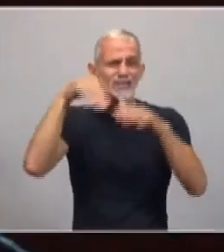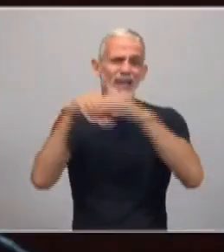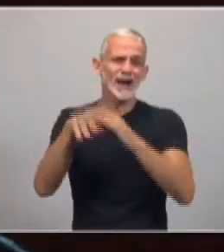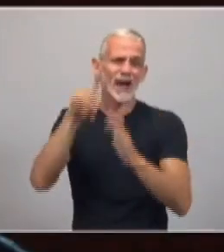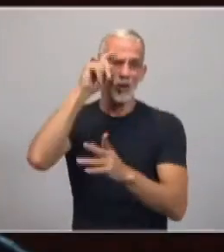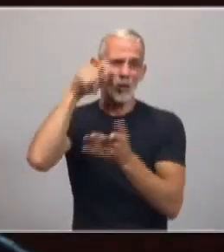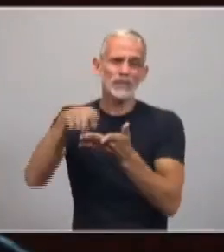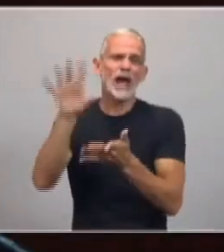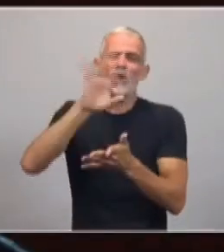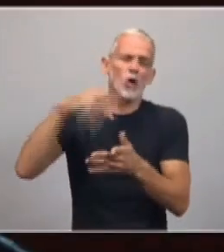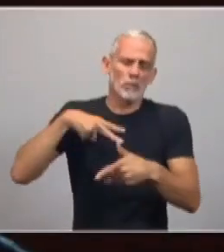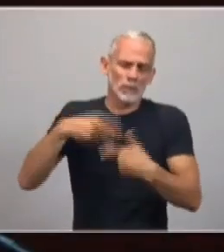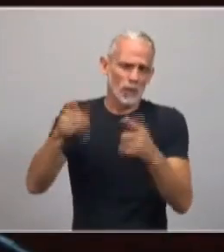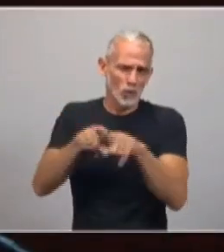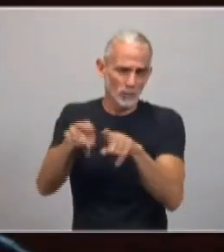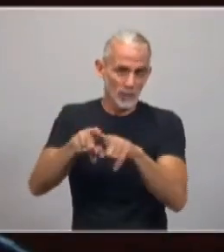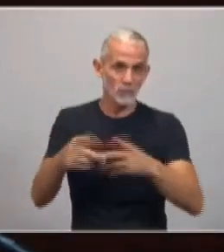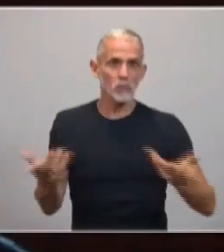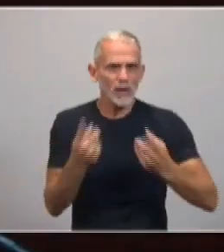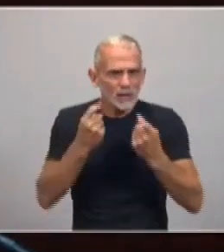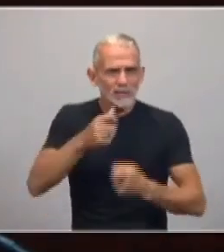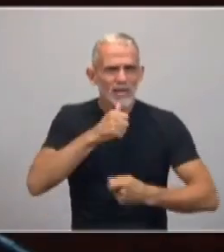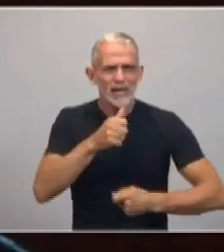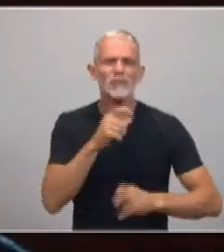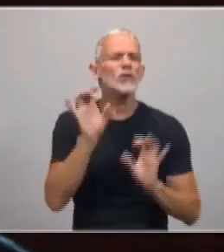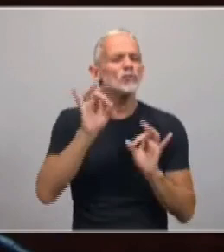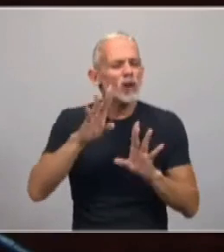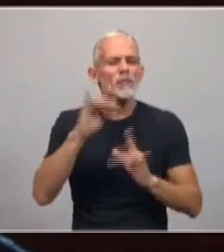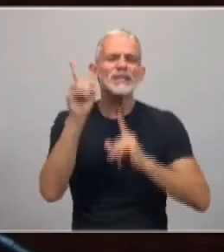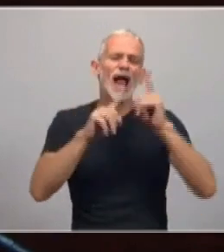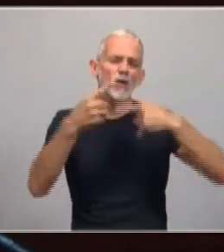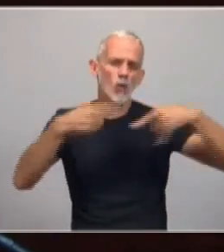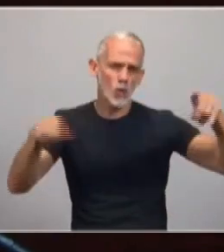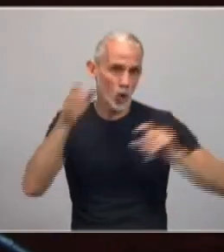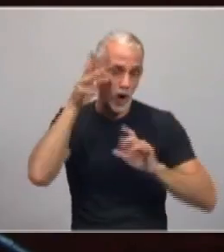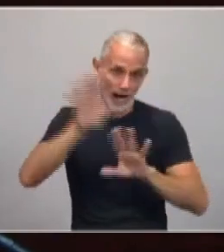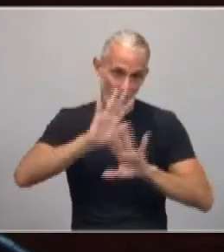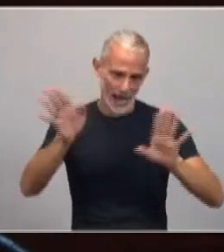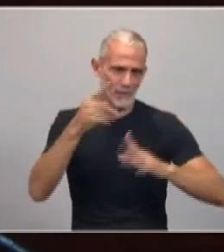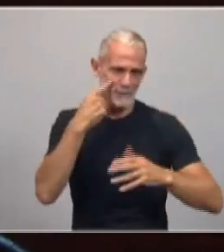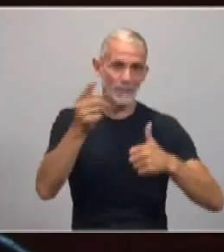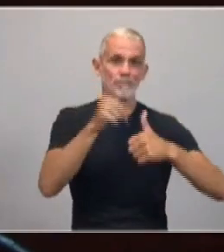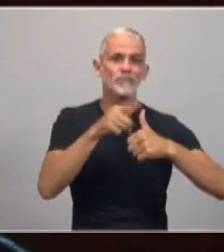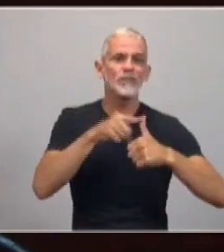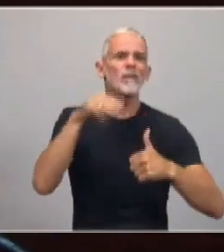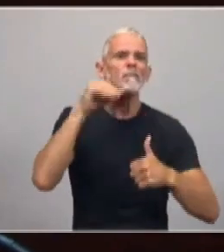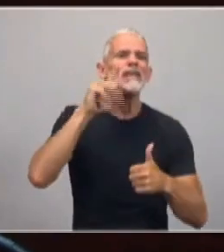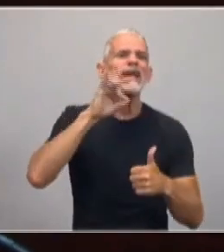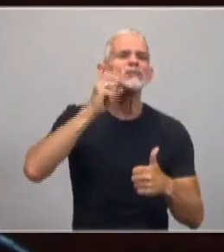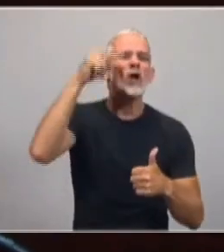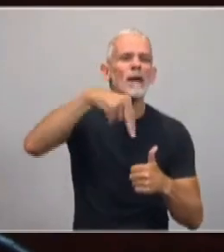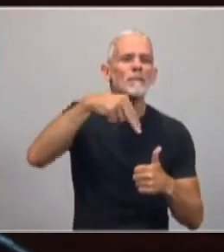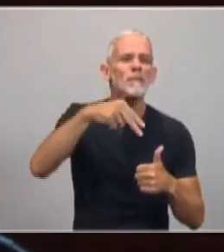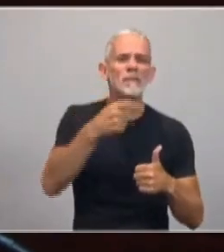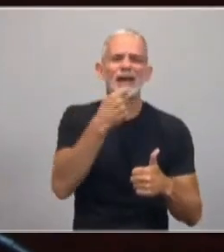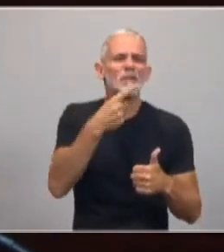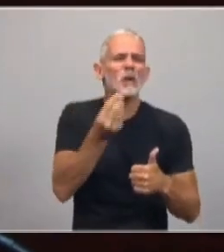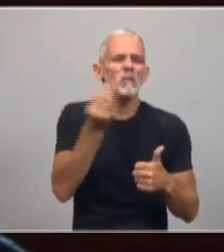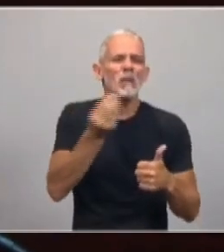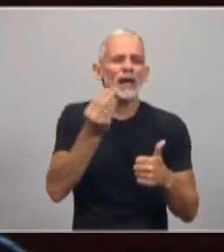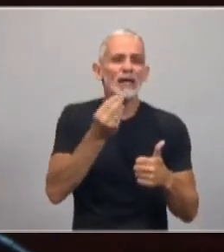en hospitales o clínicas. Menciono solo algunos casos de gravedad. El midazolam es un